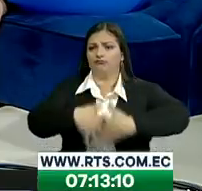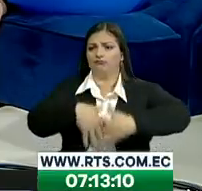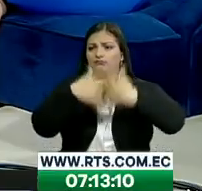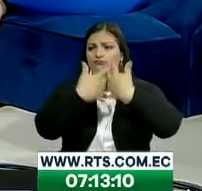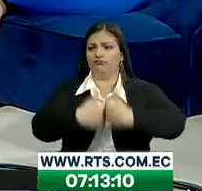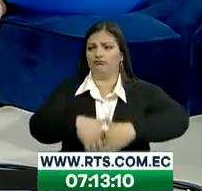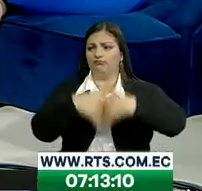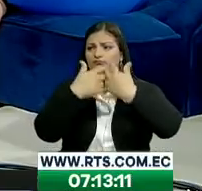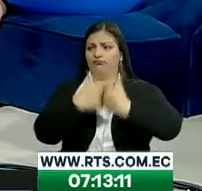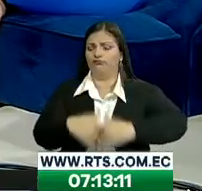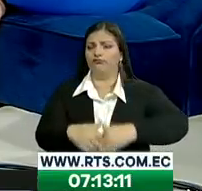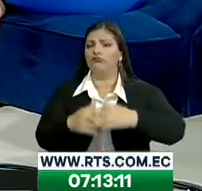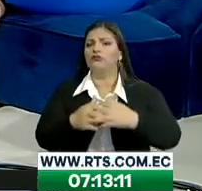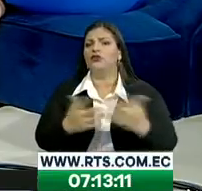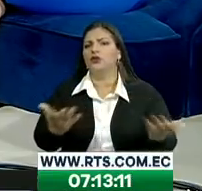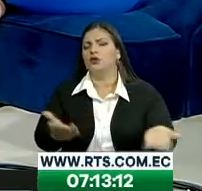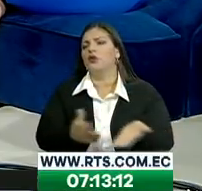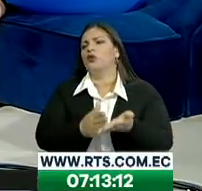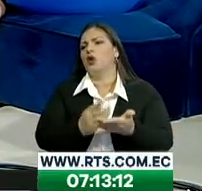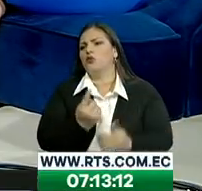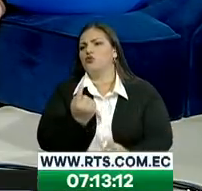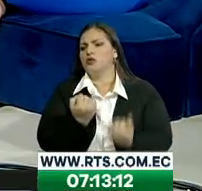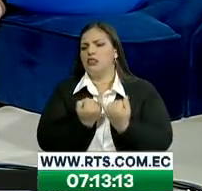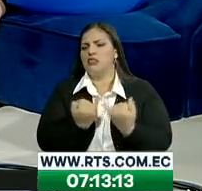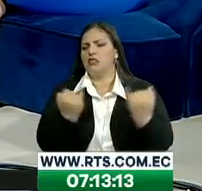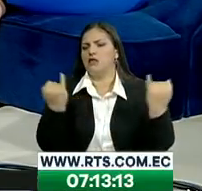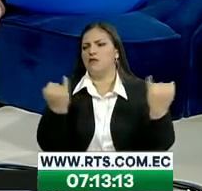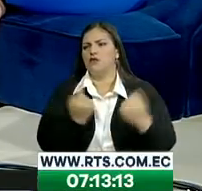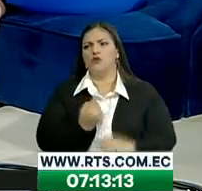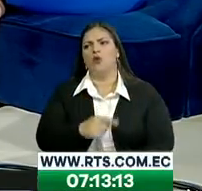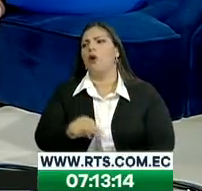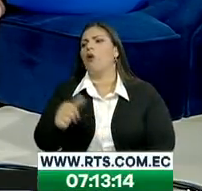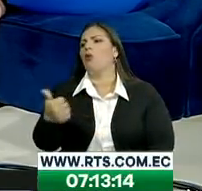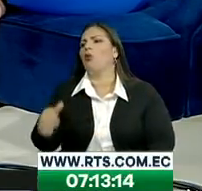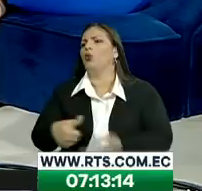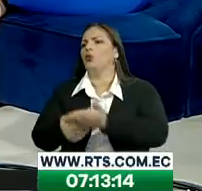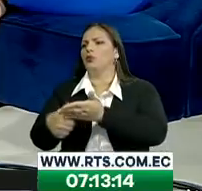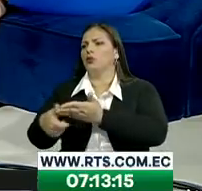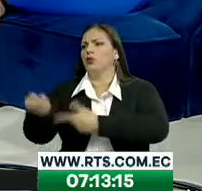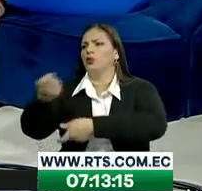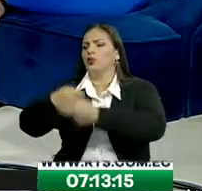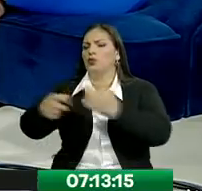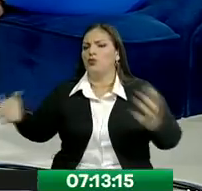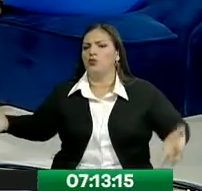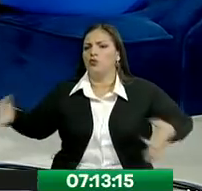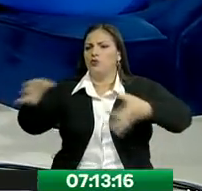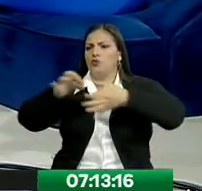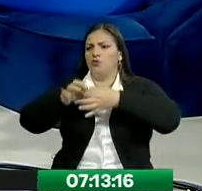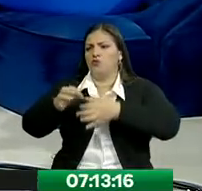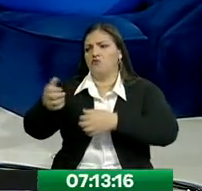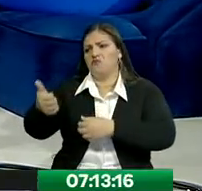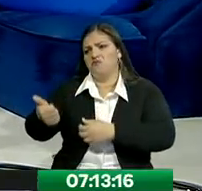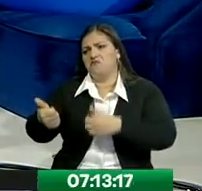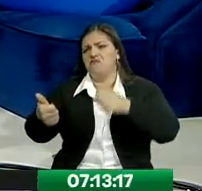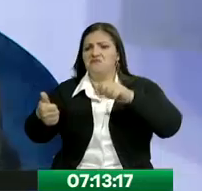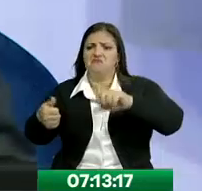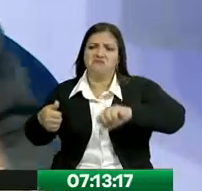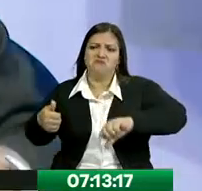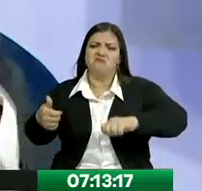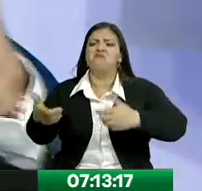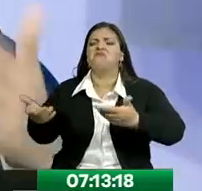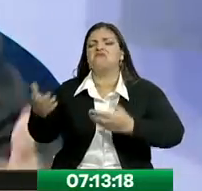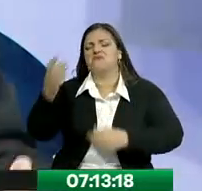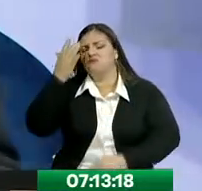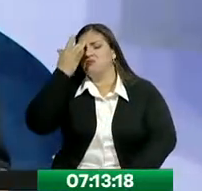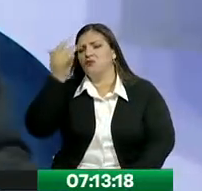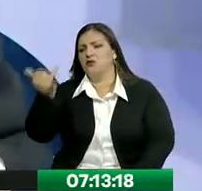e Inversiones, cuyo titular será el economista Pablo Campana. ¿Considera usted acertada esta fusión, sí o no, y por qué? Yo creo que sí. Esa y